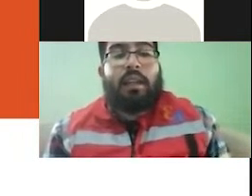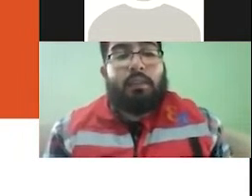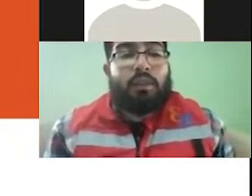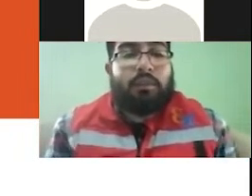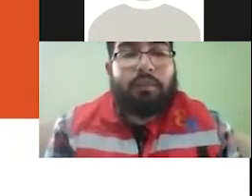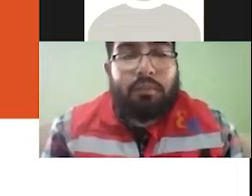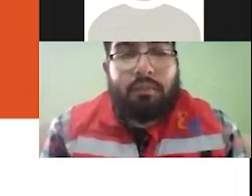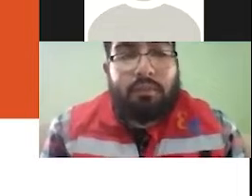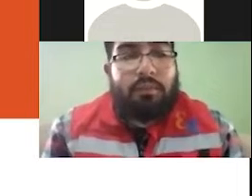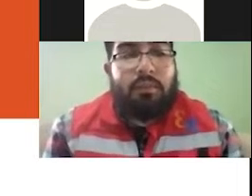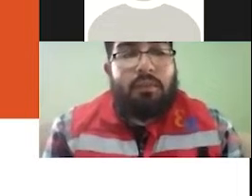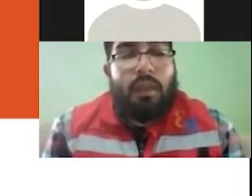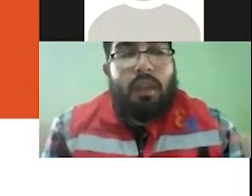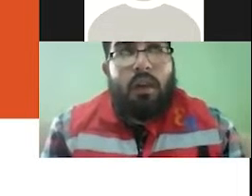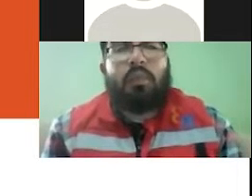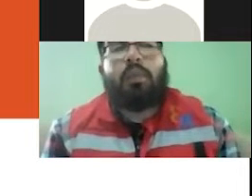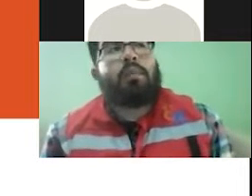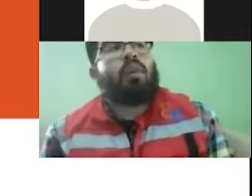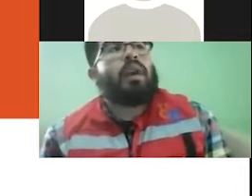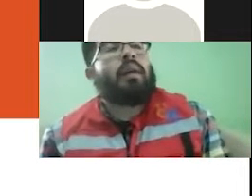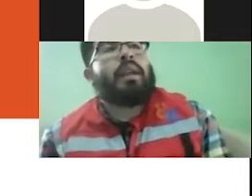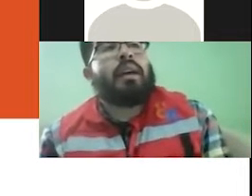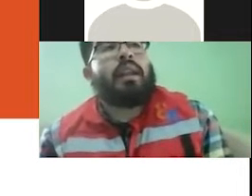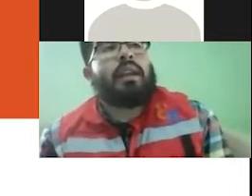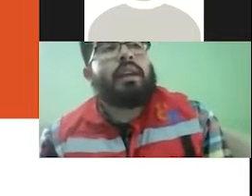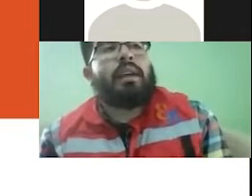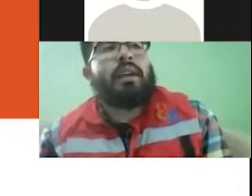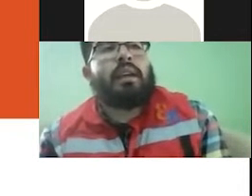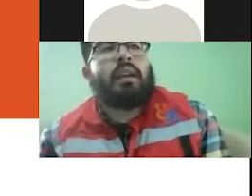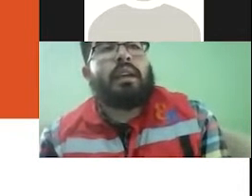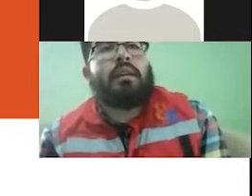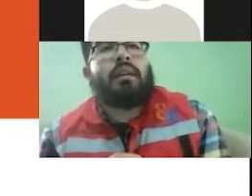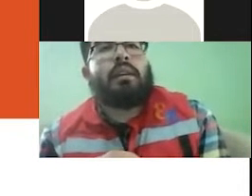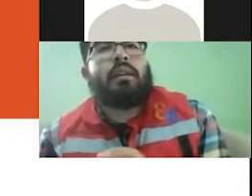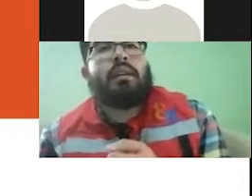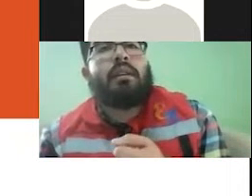que tenemos. O, por ejemplo, que la brigada de